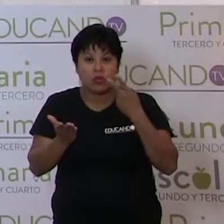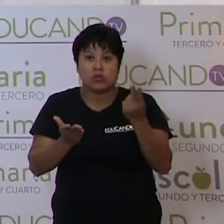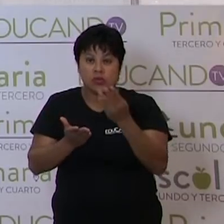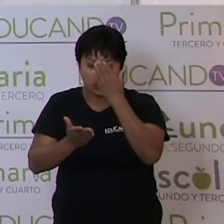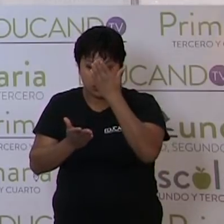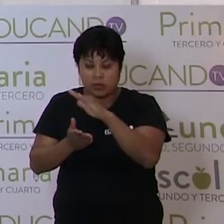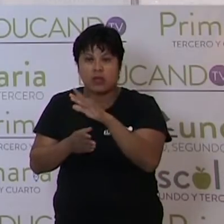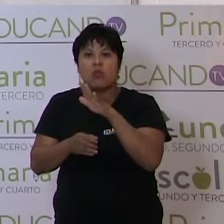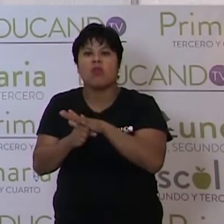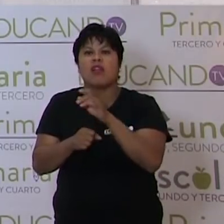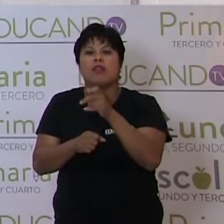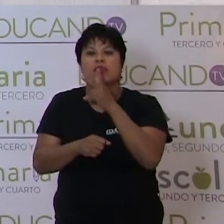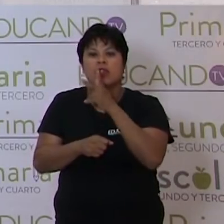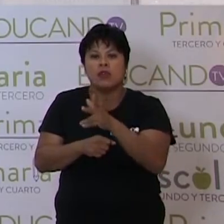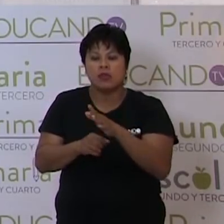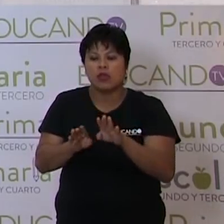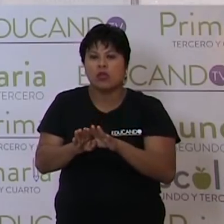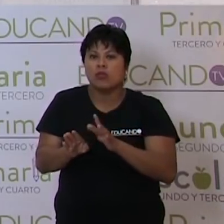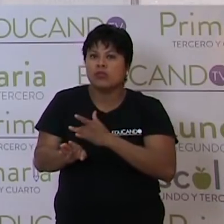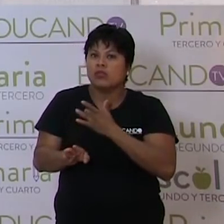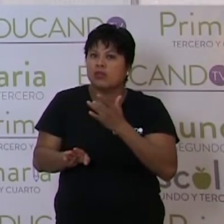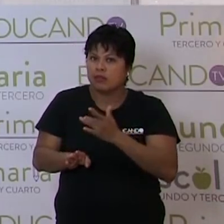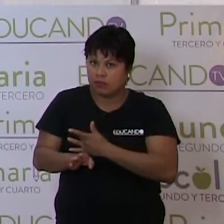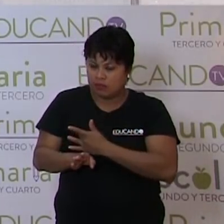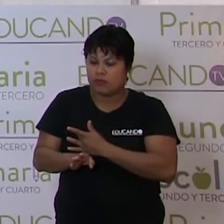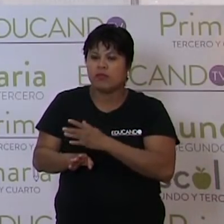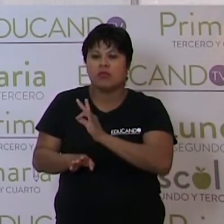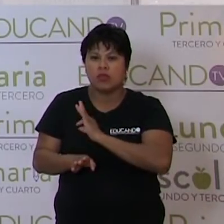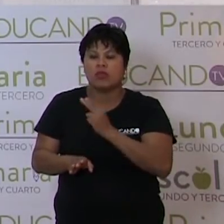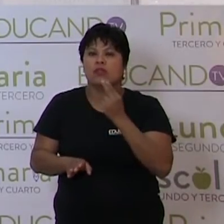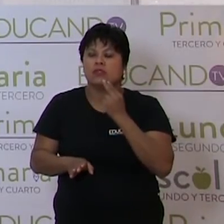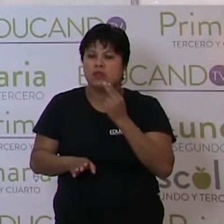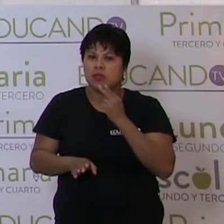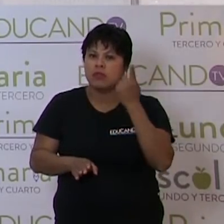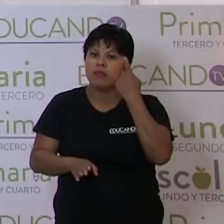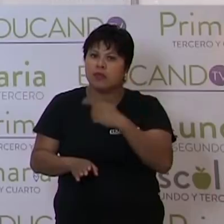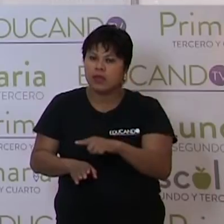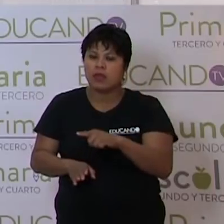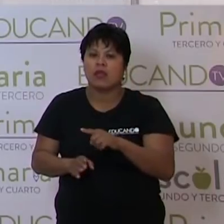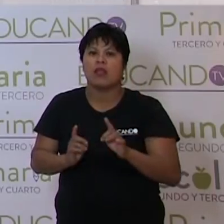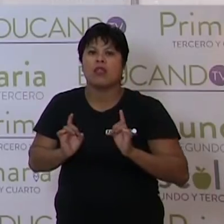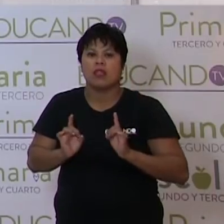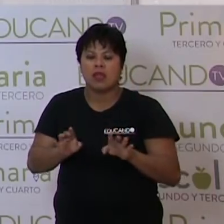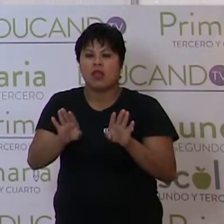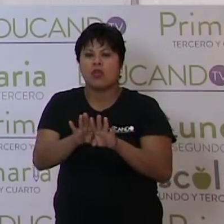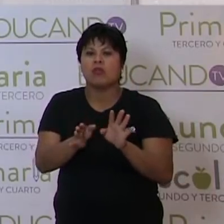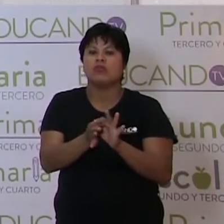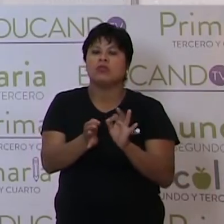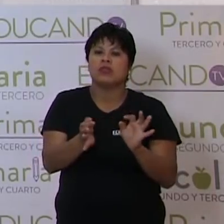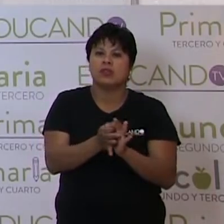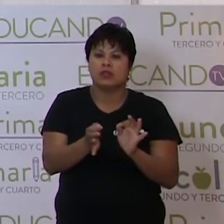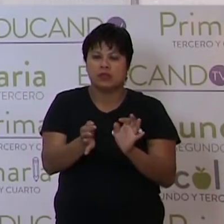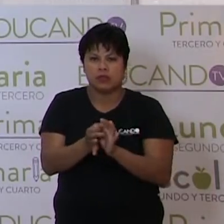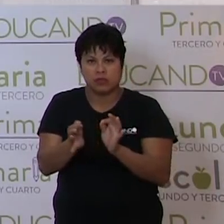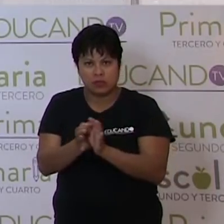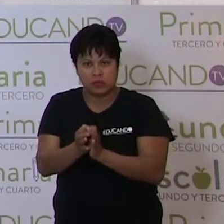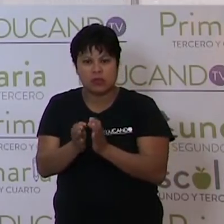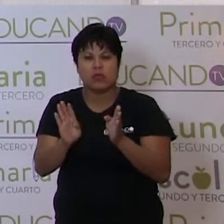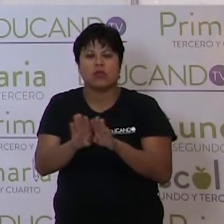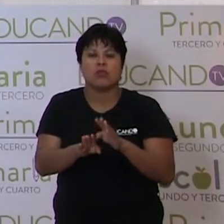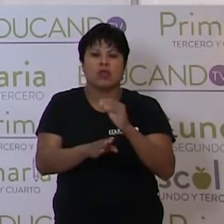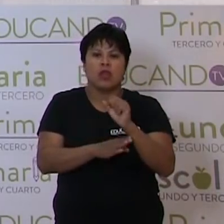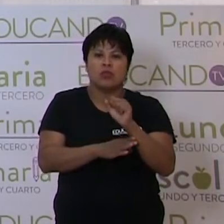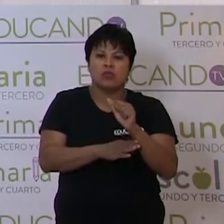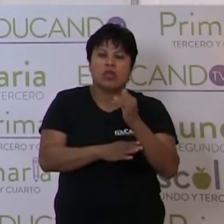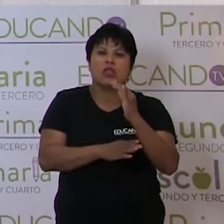es qué palabras por sentido común me sirven para dar una explicación de una causa y